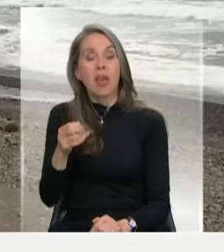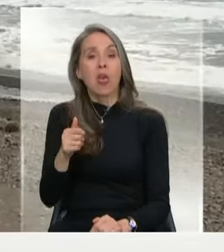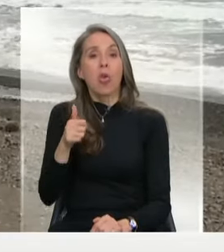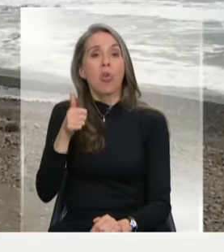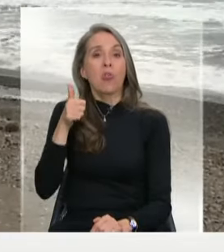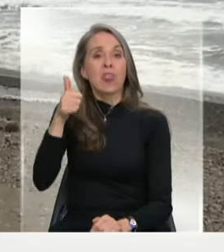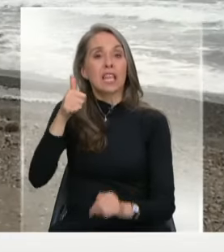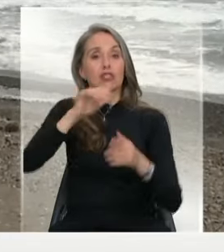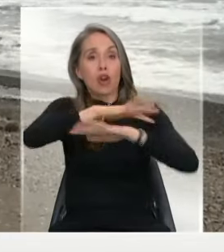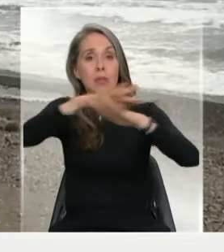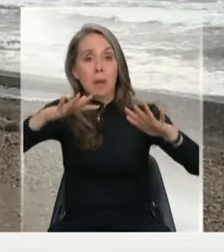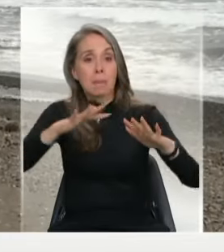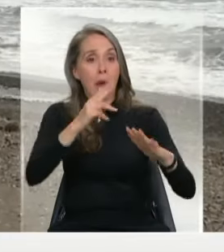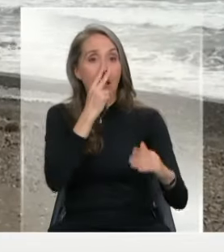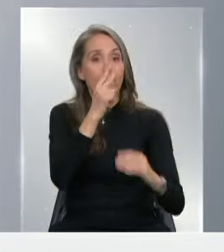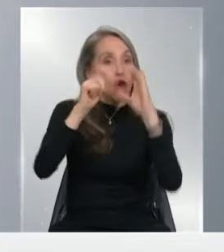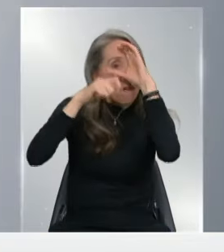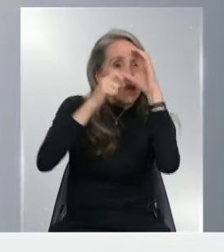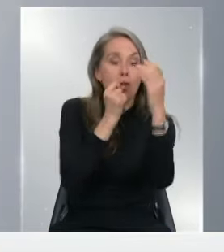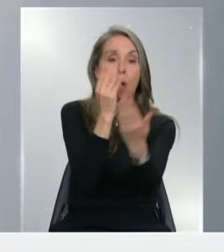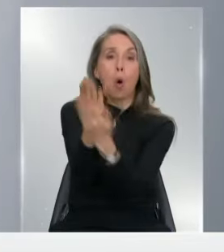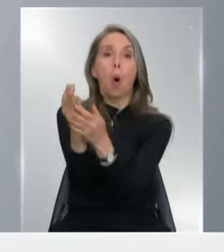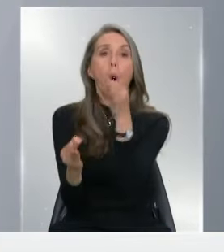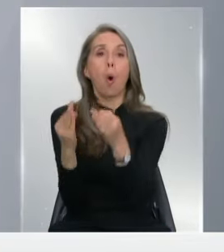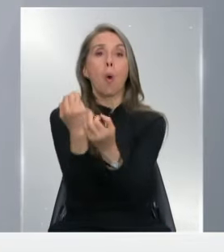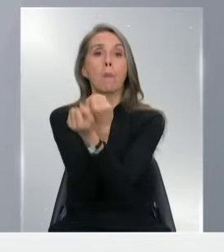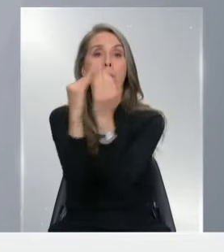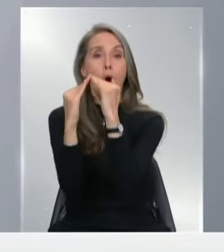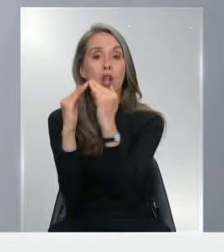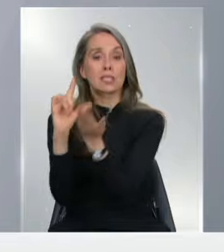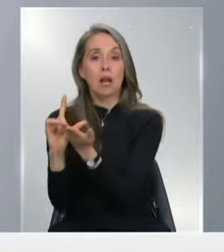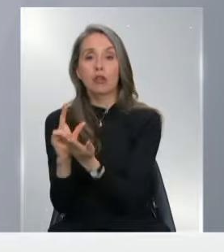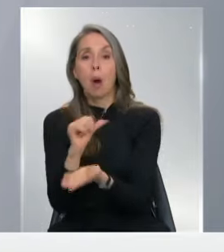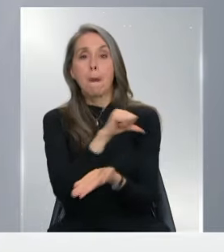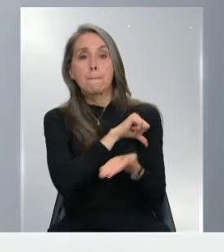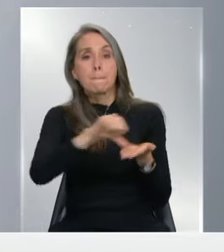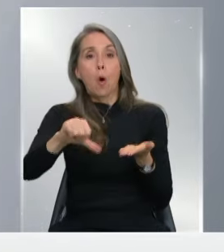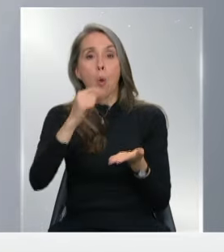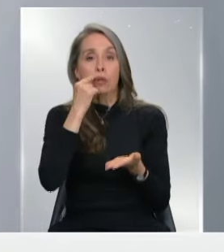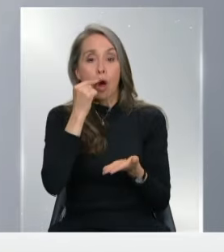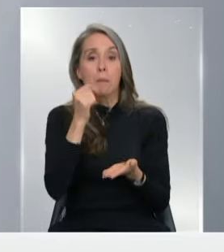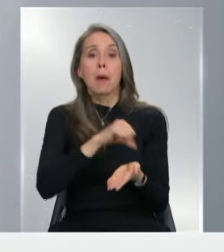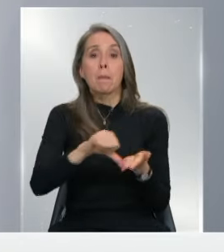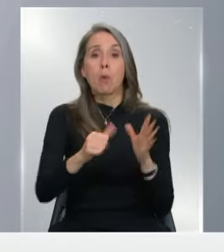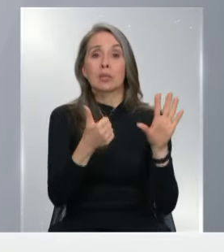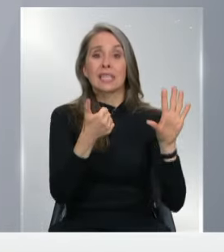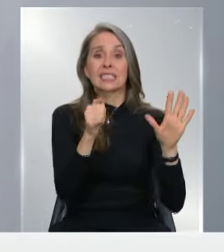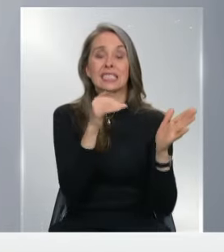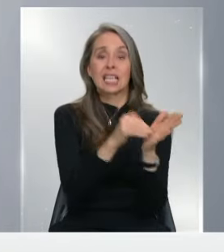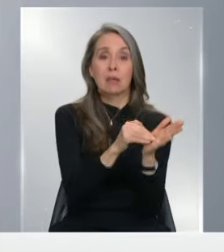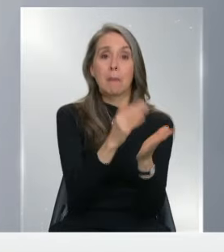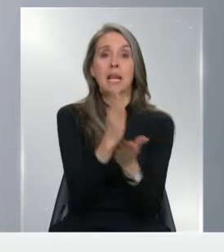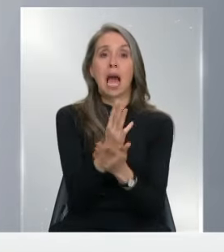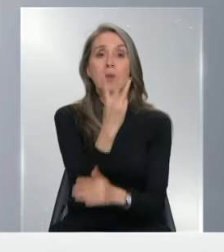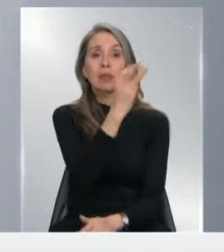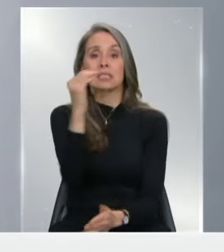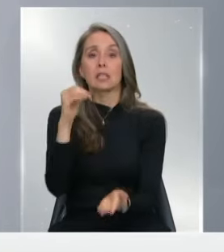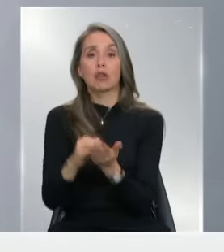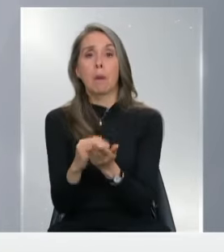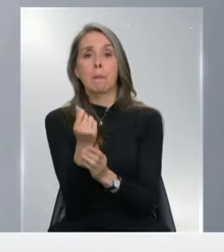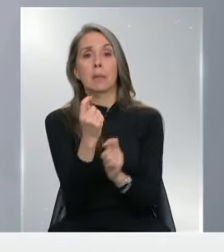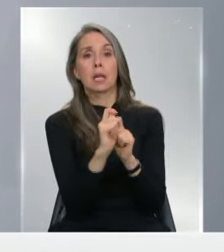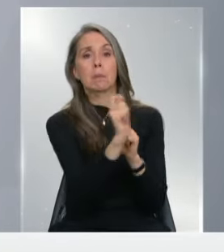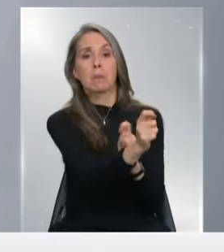los antecedentes al juzgado de policía local para multar al hombre. Un pago que varía entre los 60.000 y los 300.000